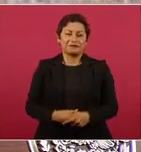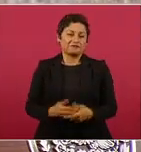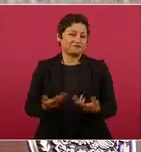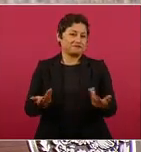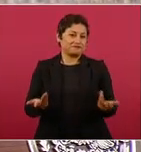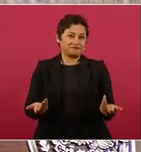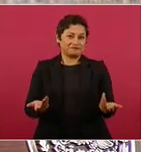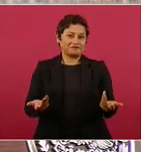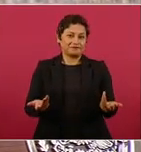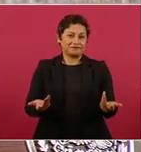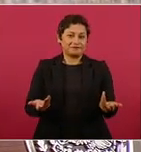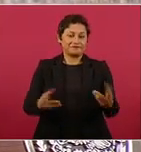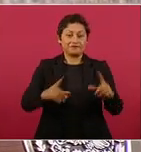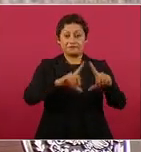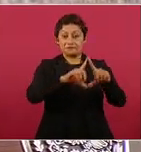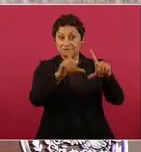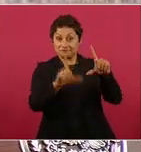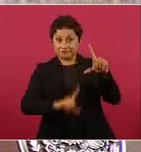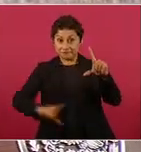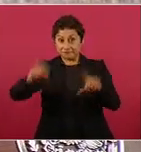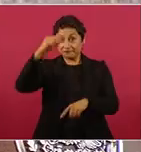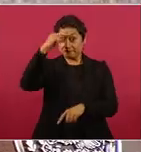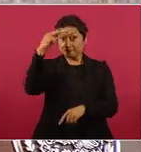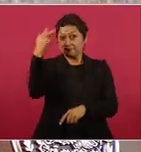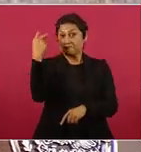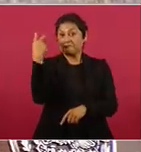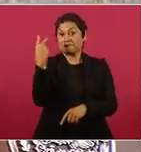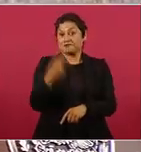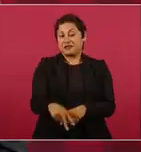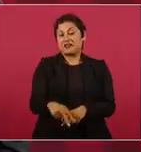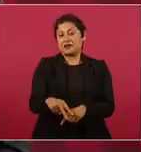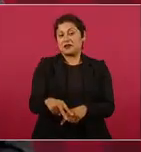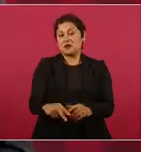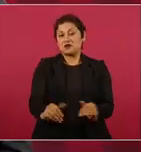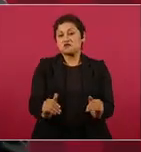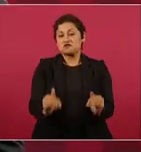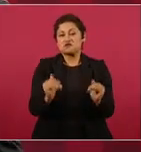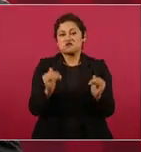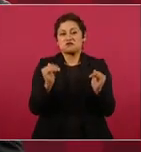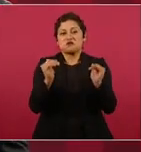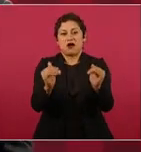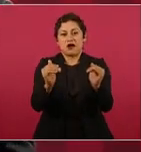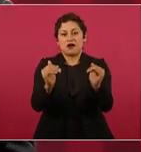México está en la vanguardia entre